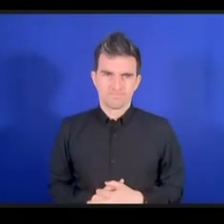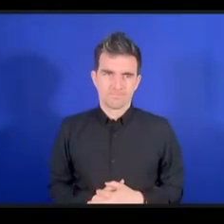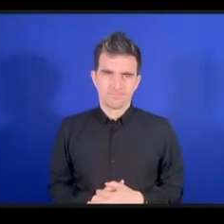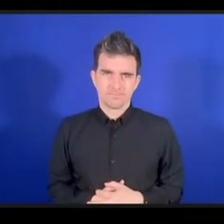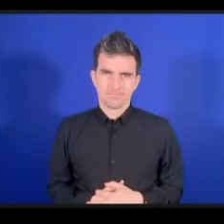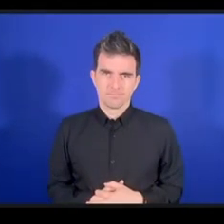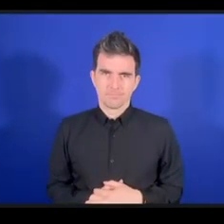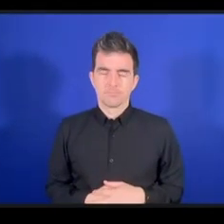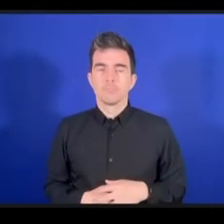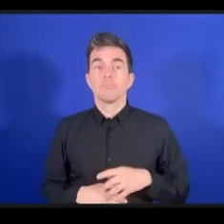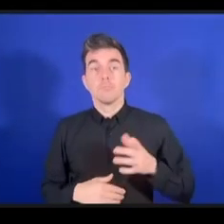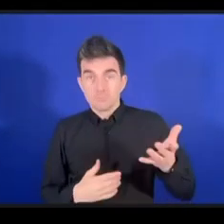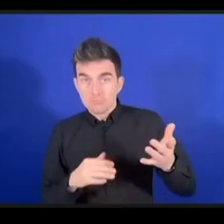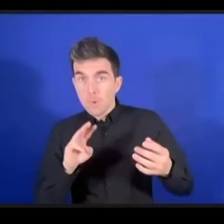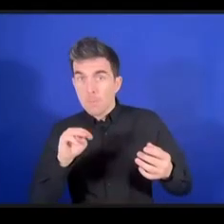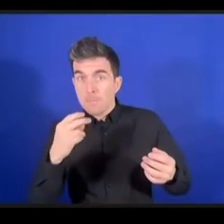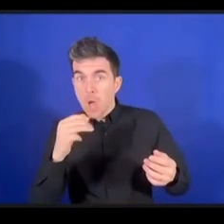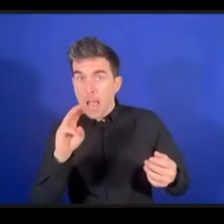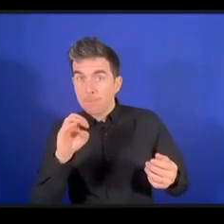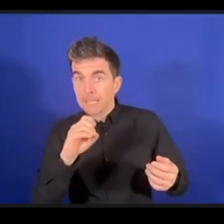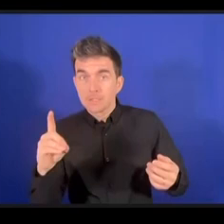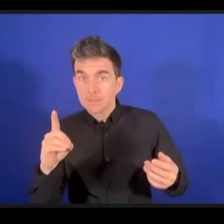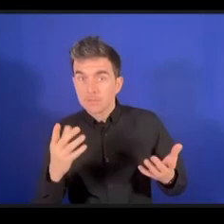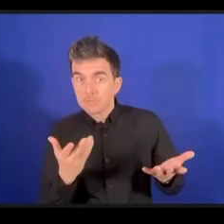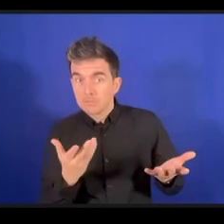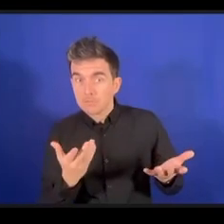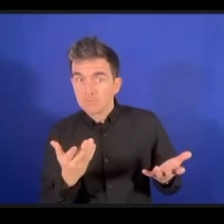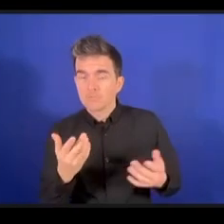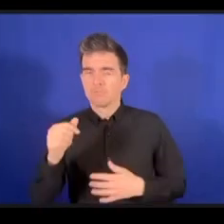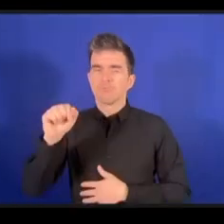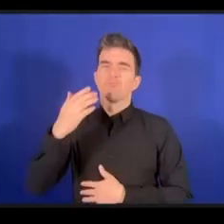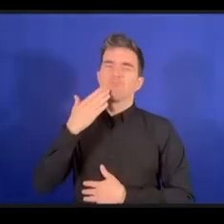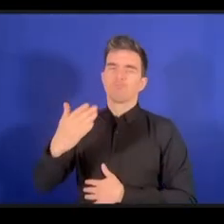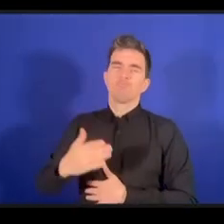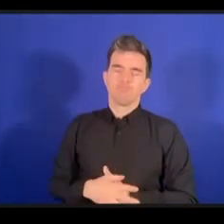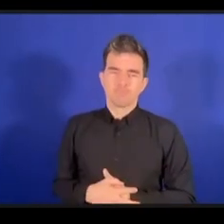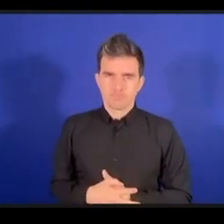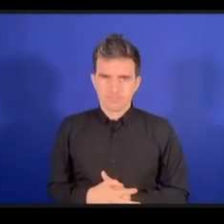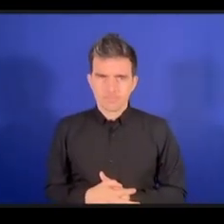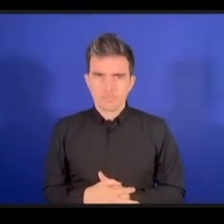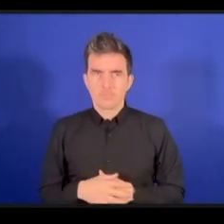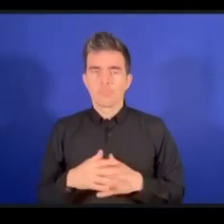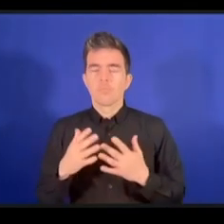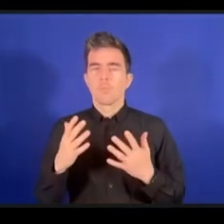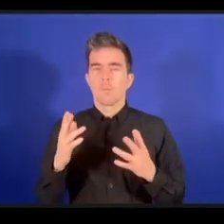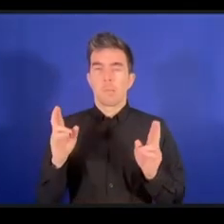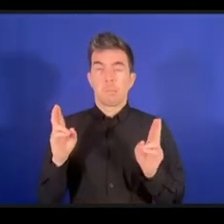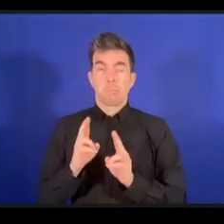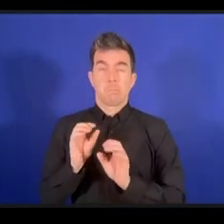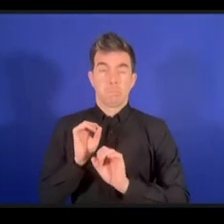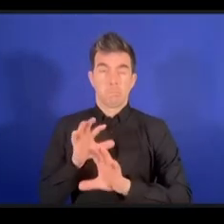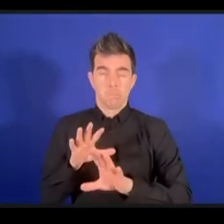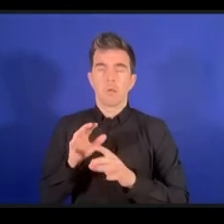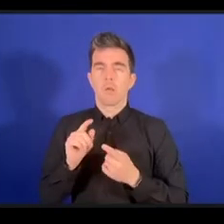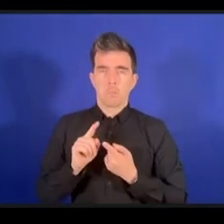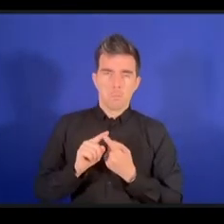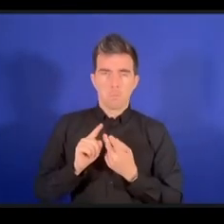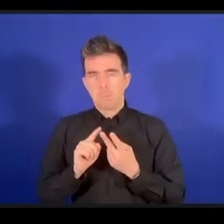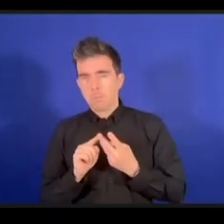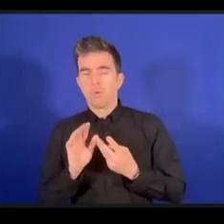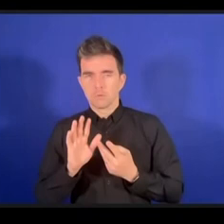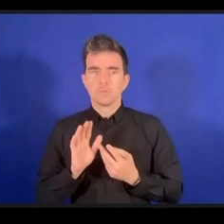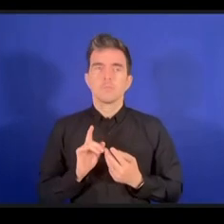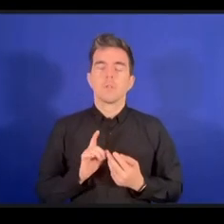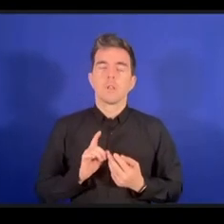Mohamed Muchísimas gracias muy rápidamente un par de cuestiones uno que